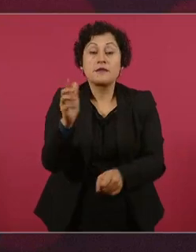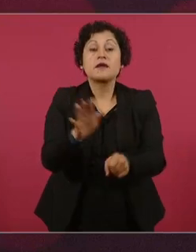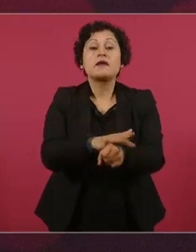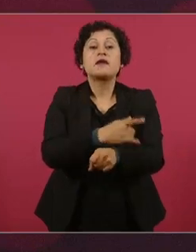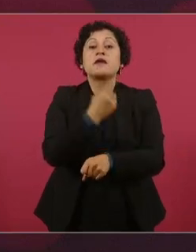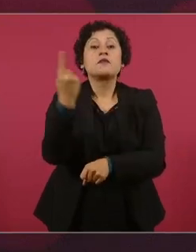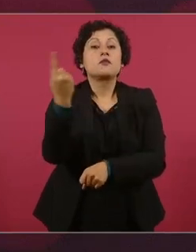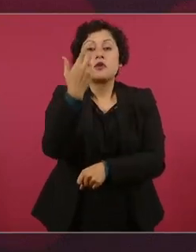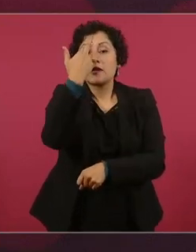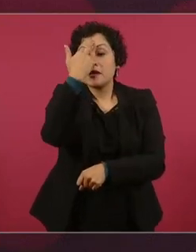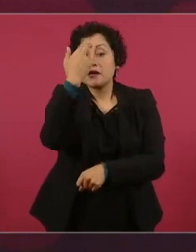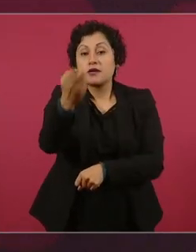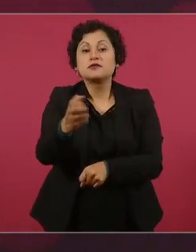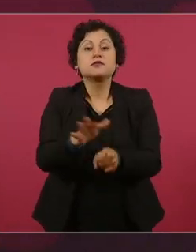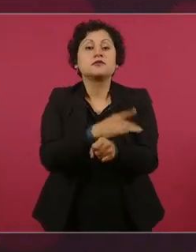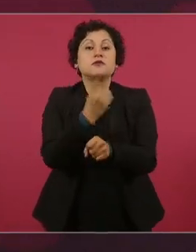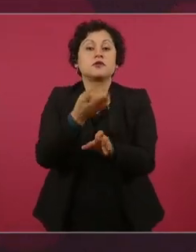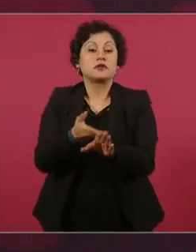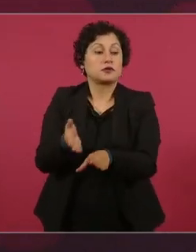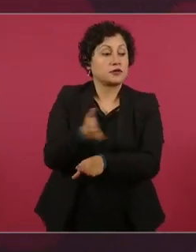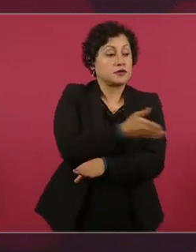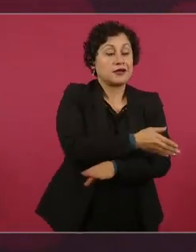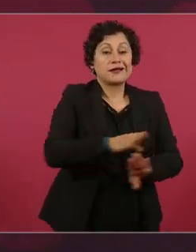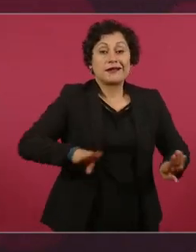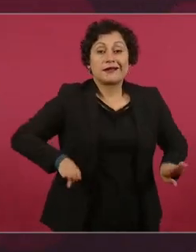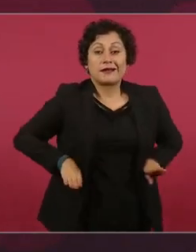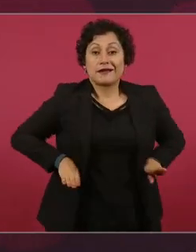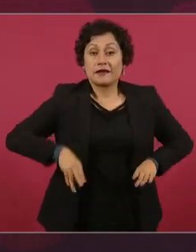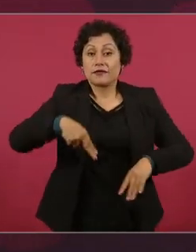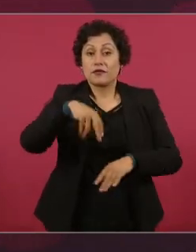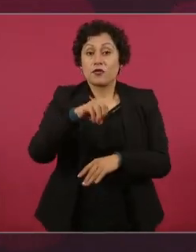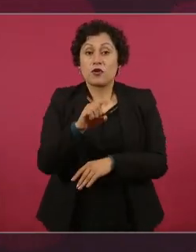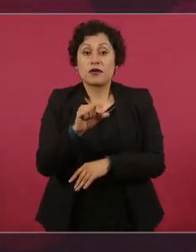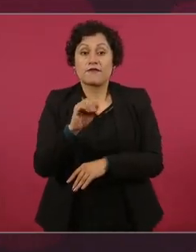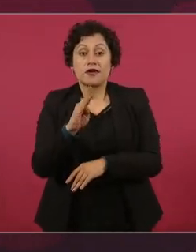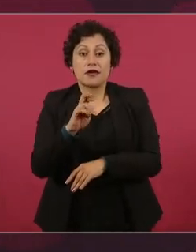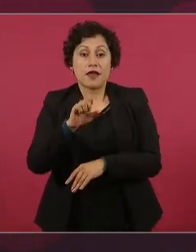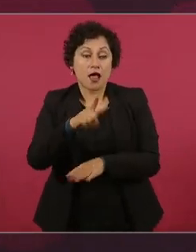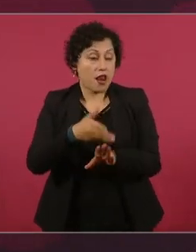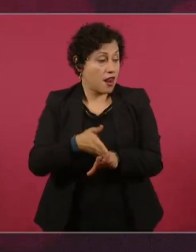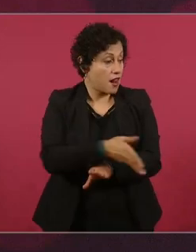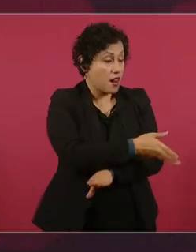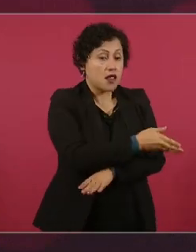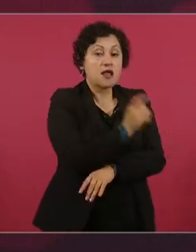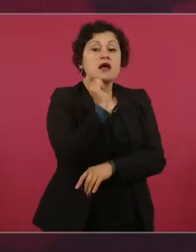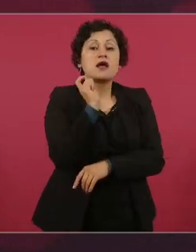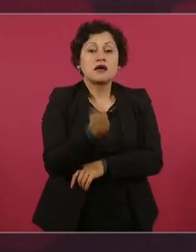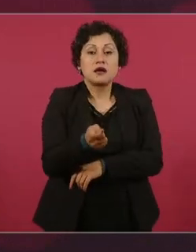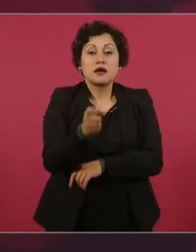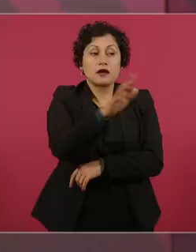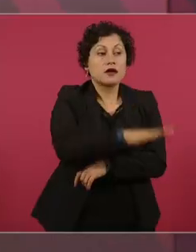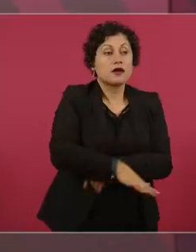neoliberal se dedicaron a rechazar a los jóvenes que querían estudiar,